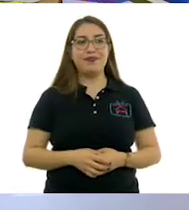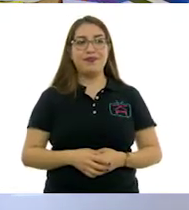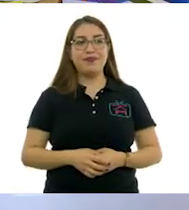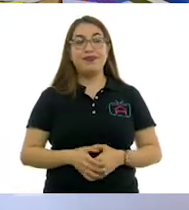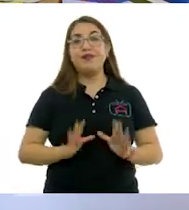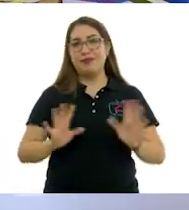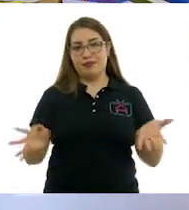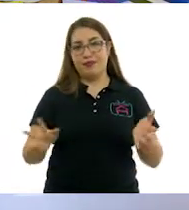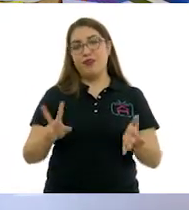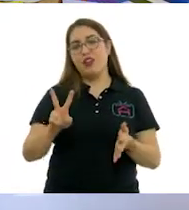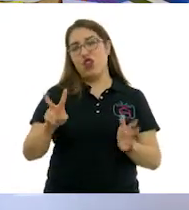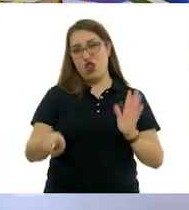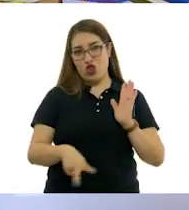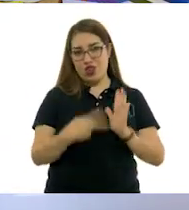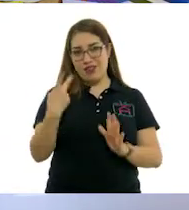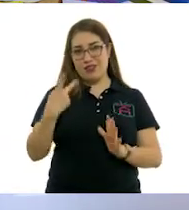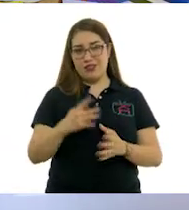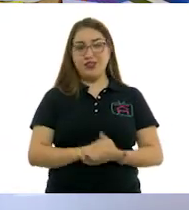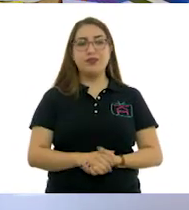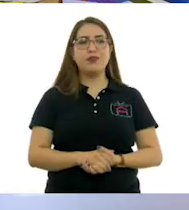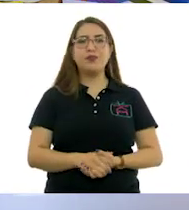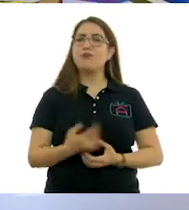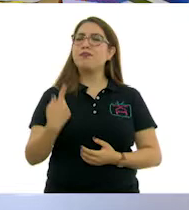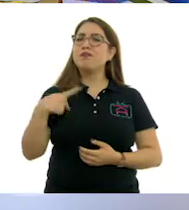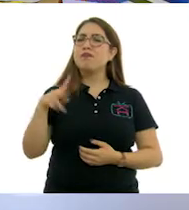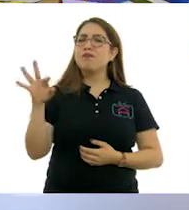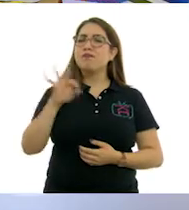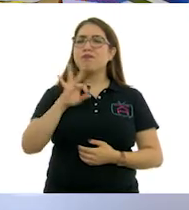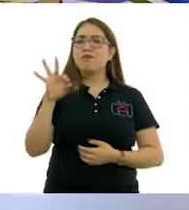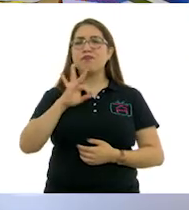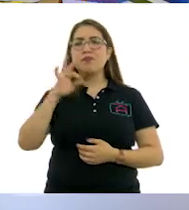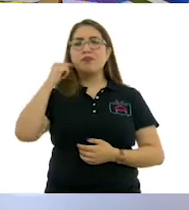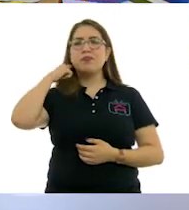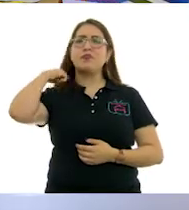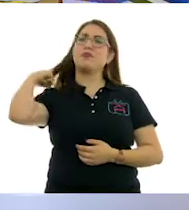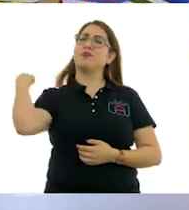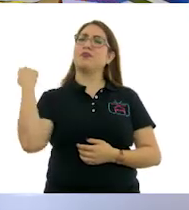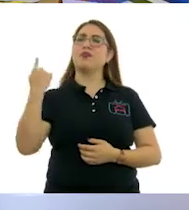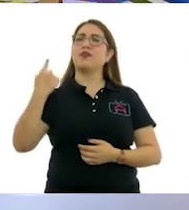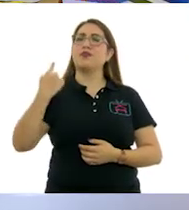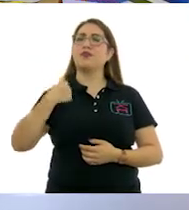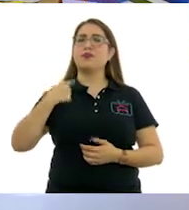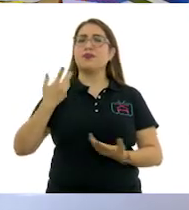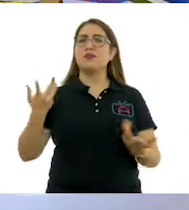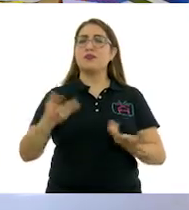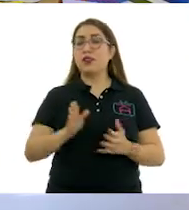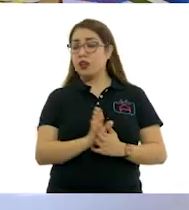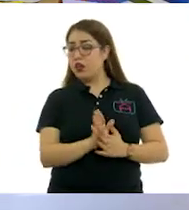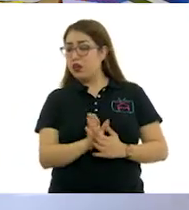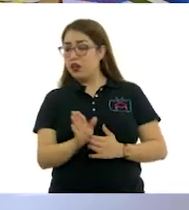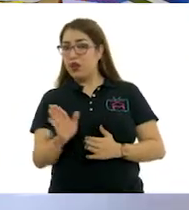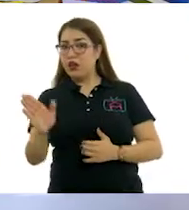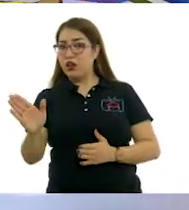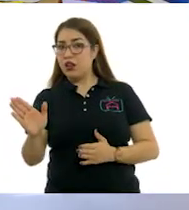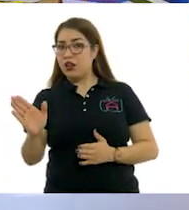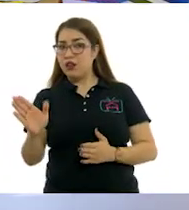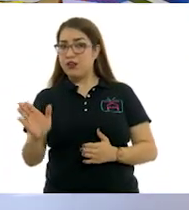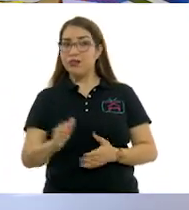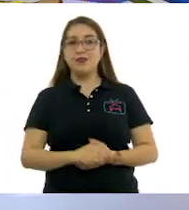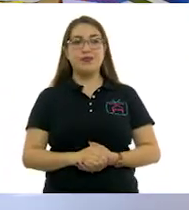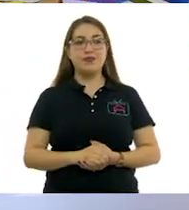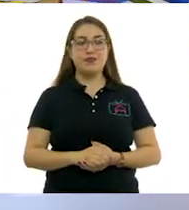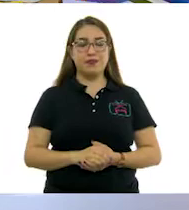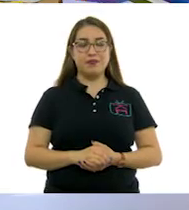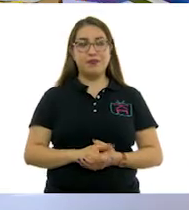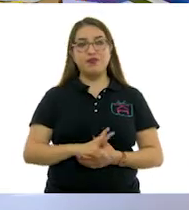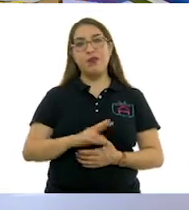Y ya tracé otra trayectoria. Pero ¿qué tal si lo quiero hacer a diagonal? Ah, muy interesante. Y entonces ya